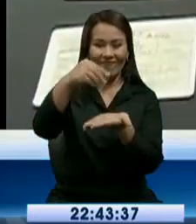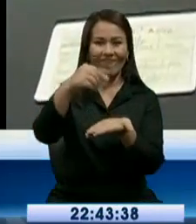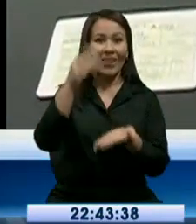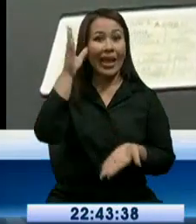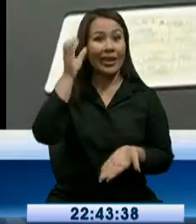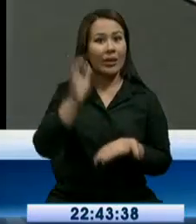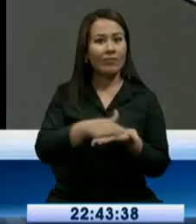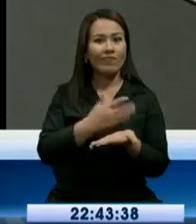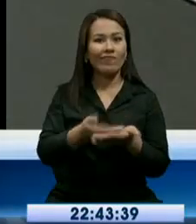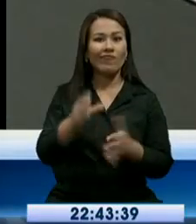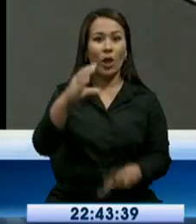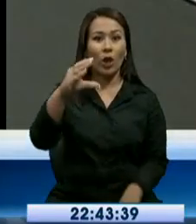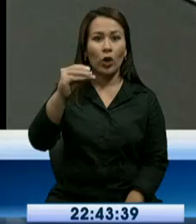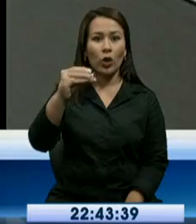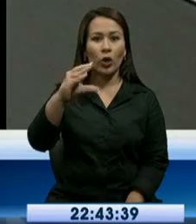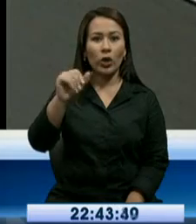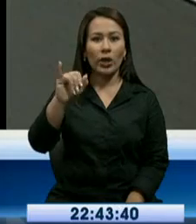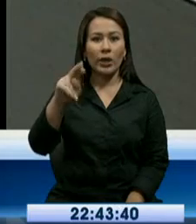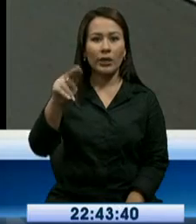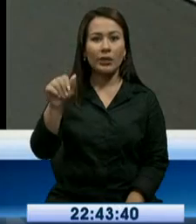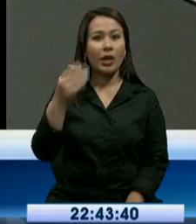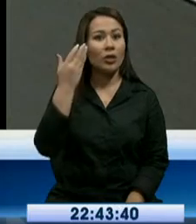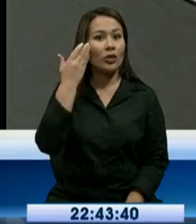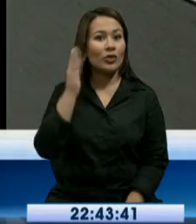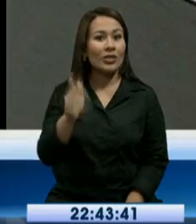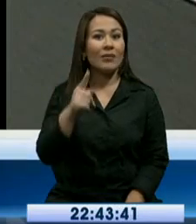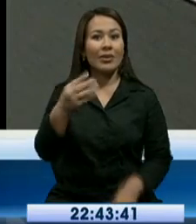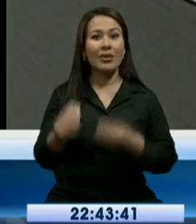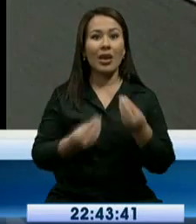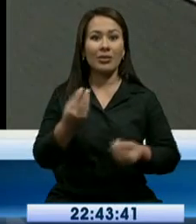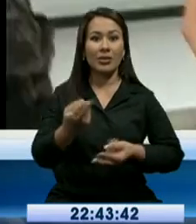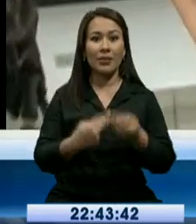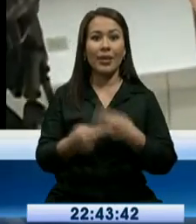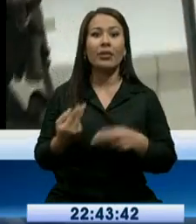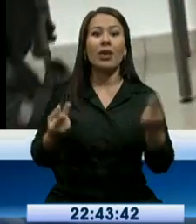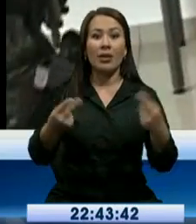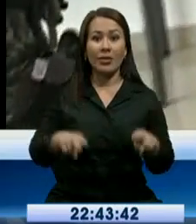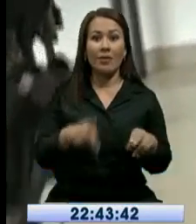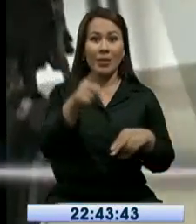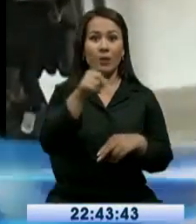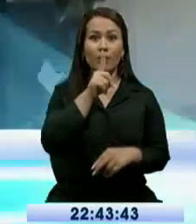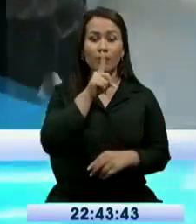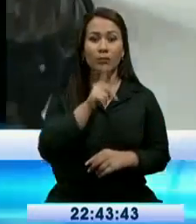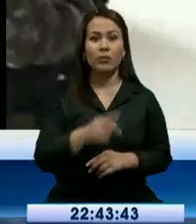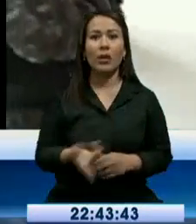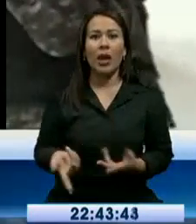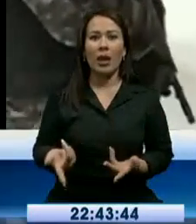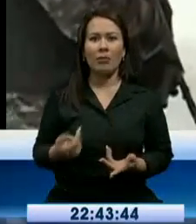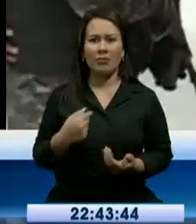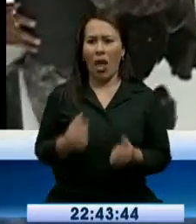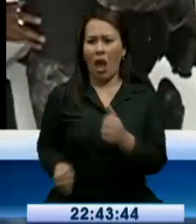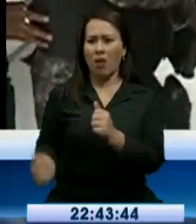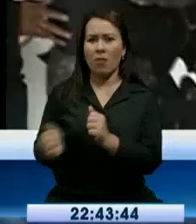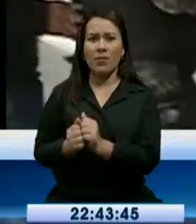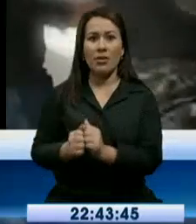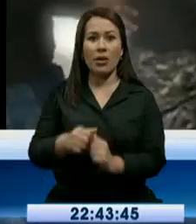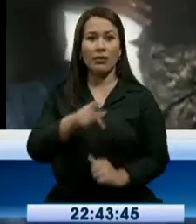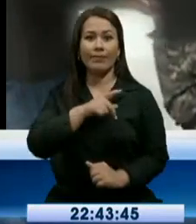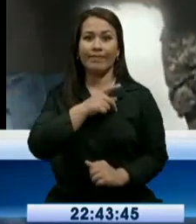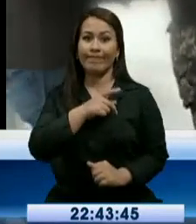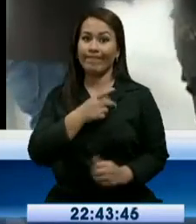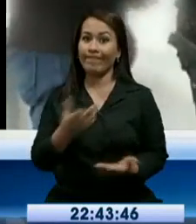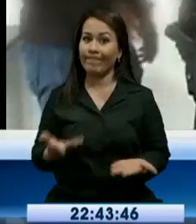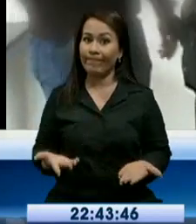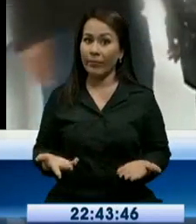base de cocaína. No se descarta que se dedicaba al microtráfico y también a dar seguridad a trabajadores sexuales. El extranjero